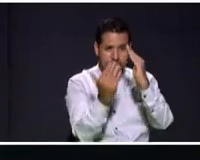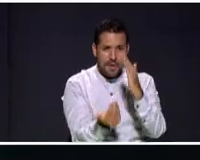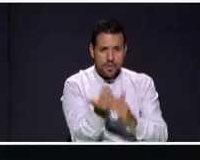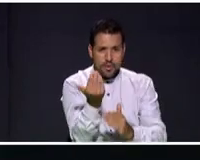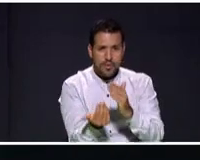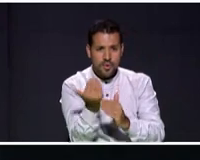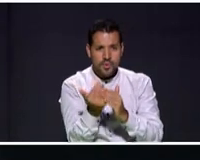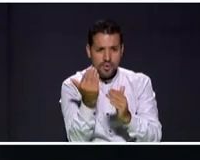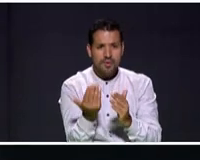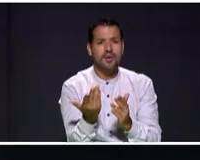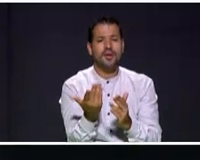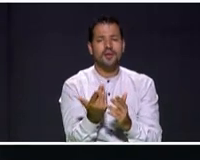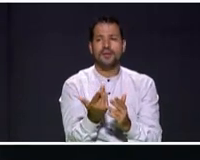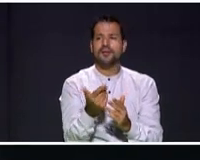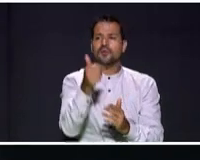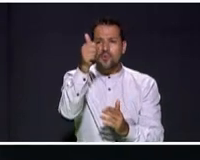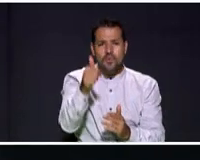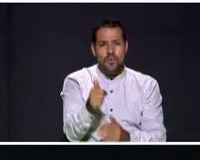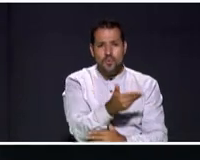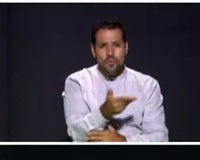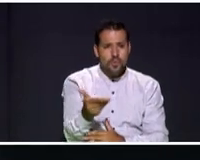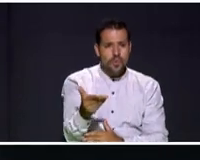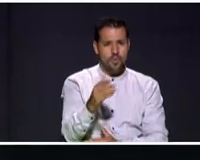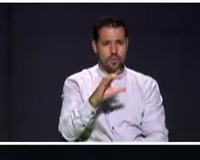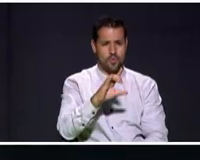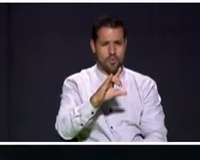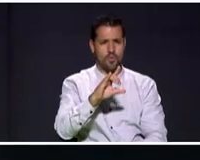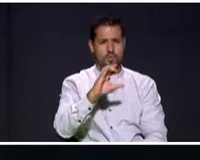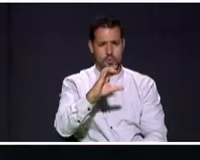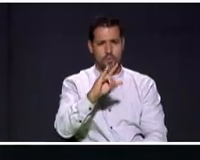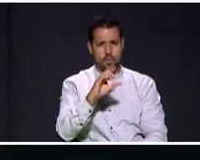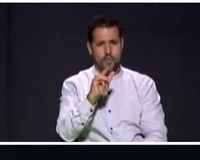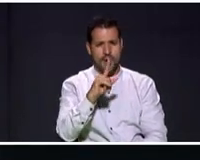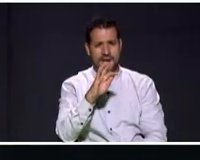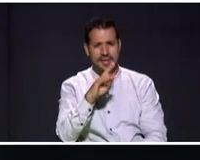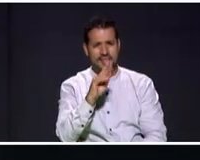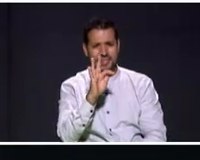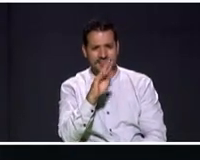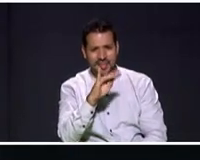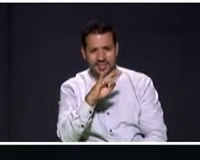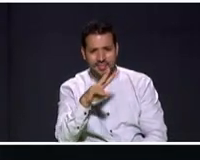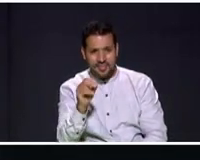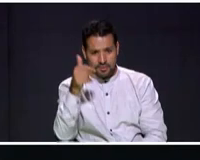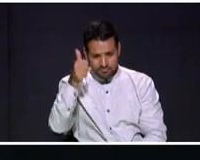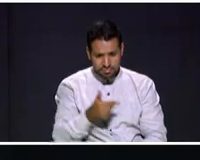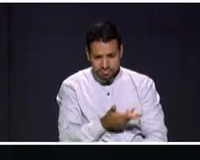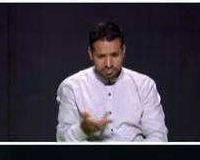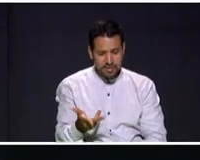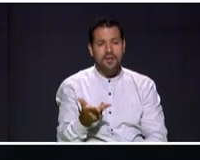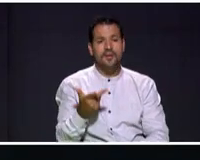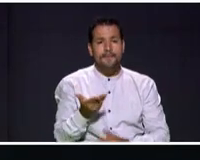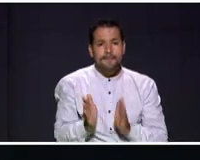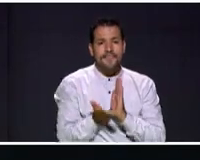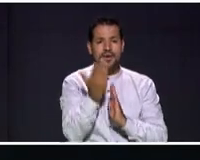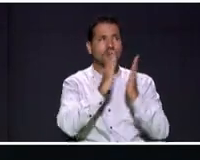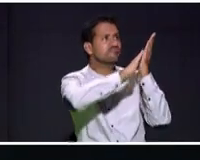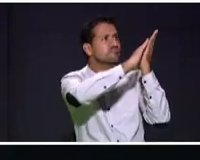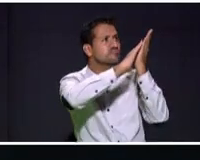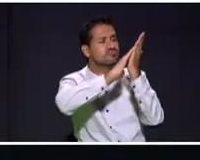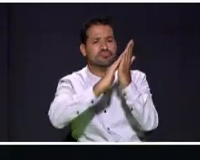ver con aspectos cualitativos queremos mejorar más de 20.000 viviendas en nuestro departamento en el tema de